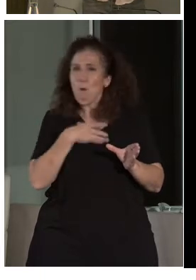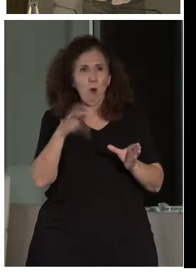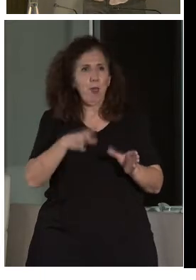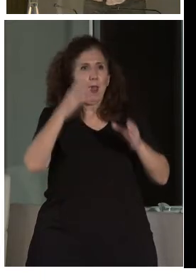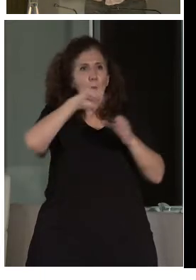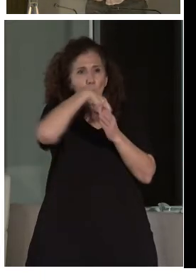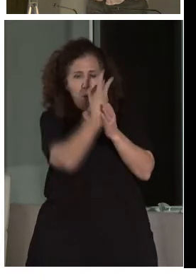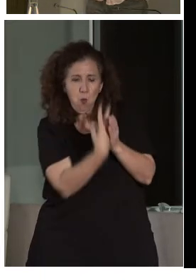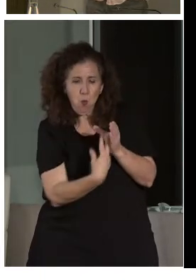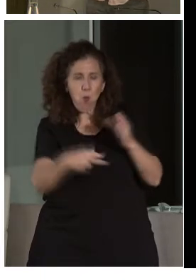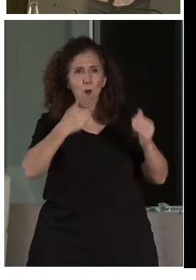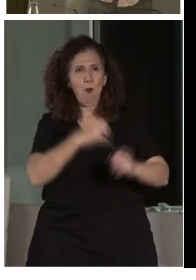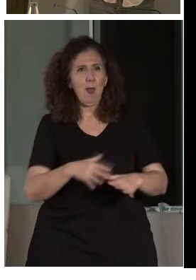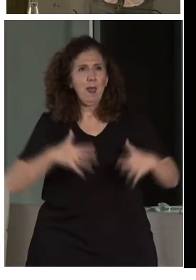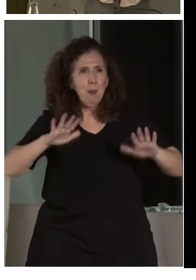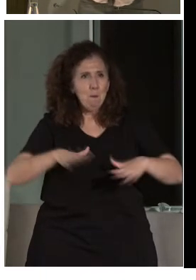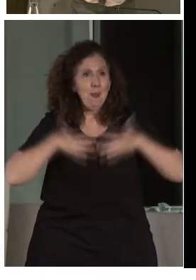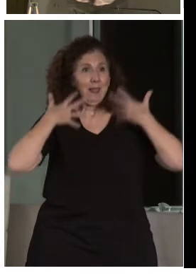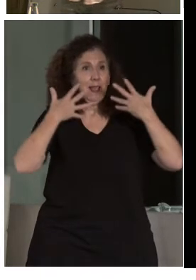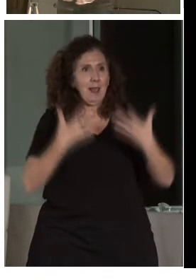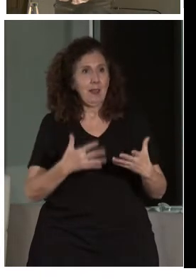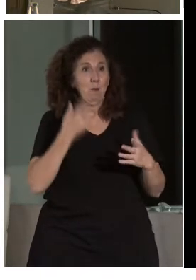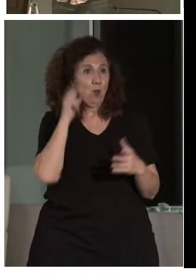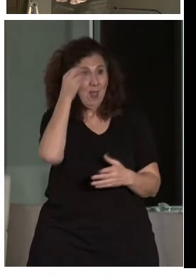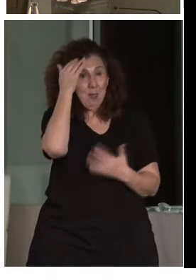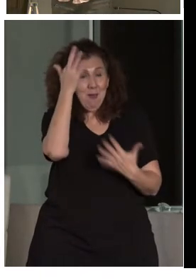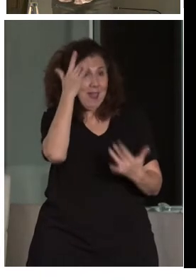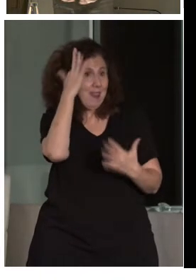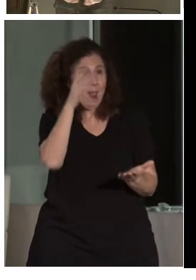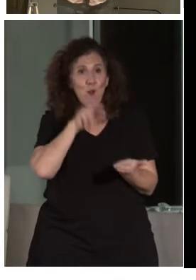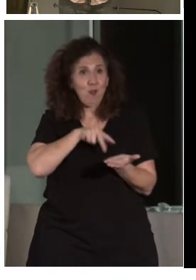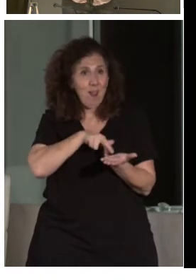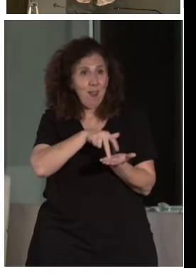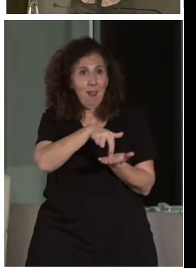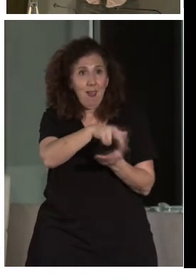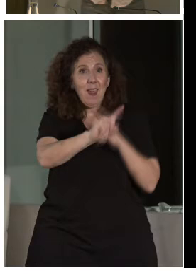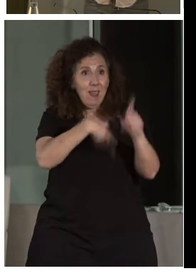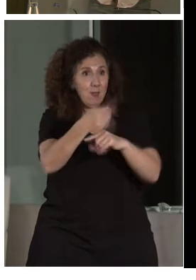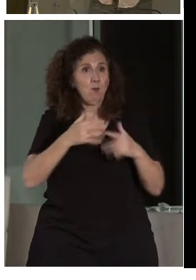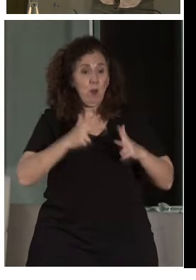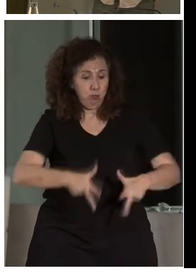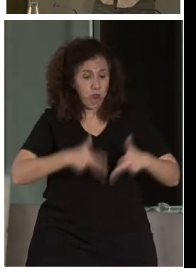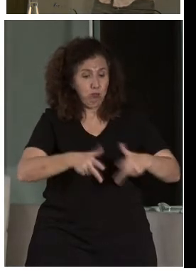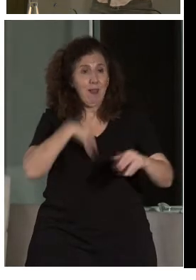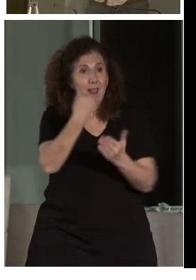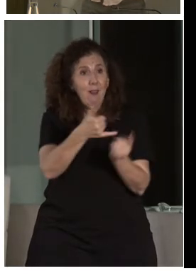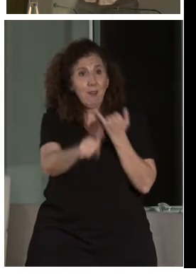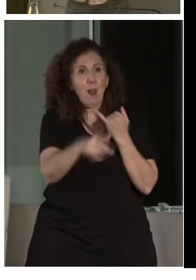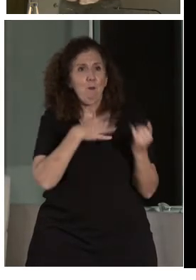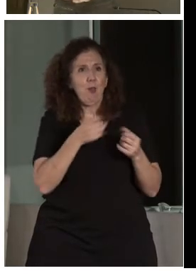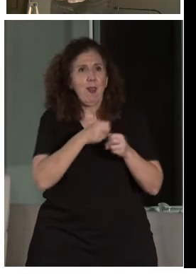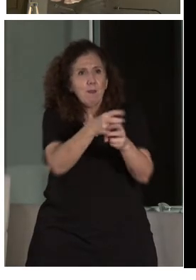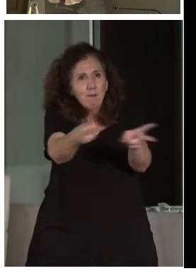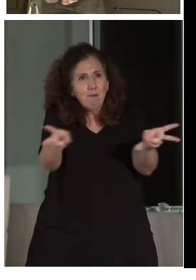sea, llegar hasta ahí es alucinante caminando. Pues imaginaros que ir en una yolet, ¿no? Es una cosa que, pues eso,